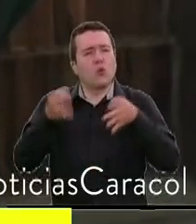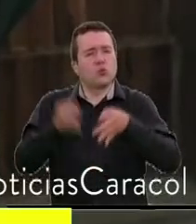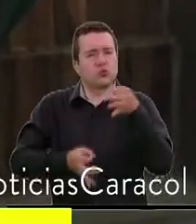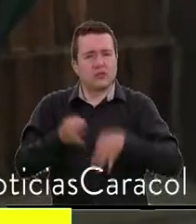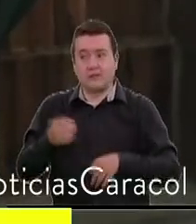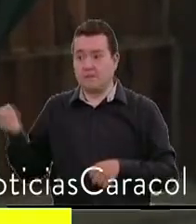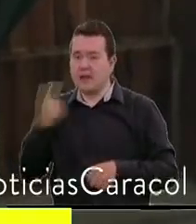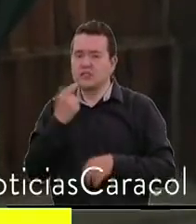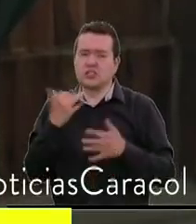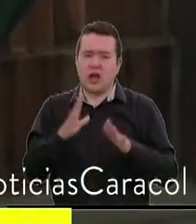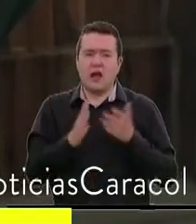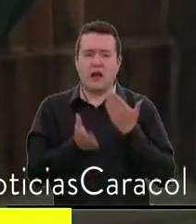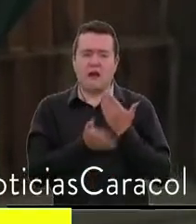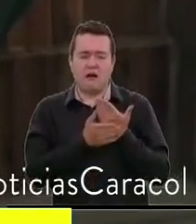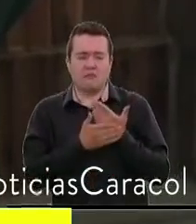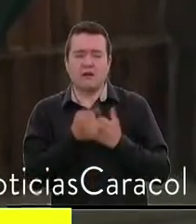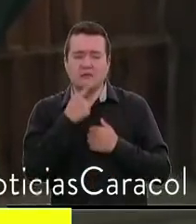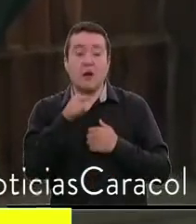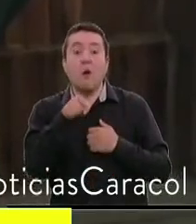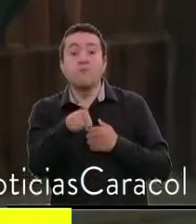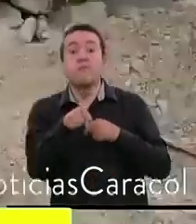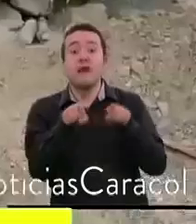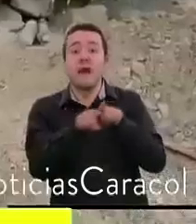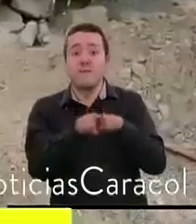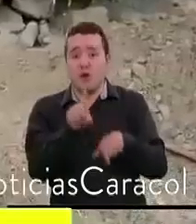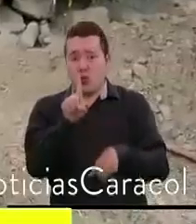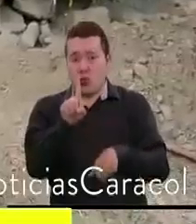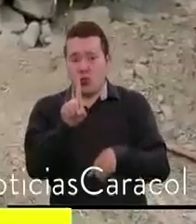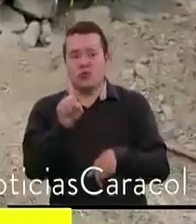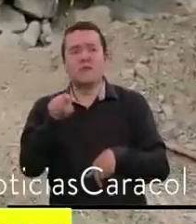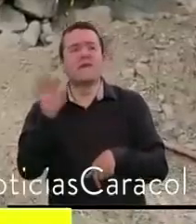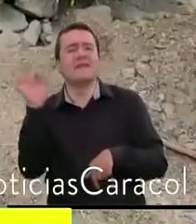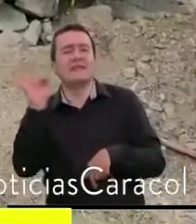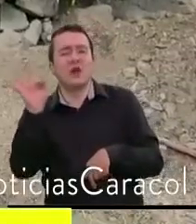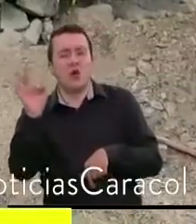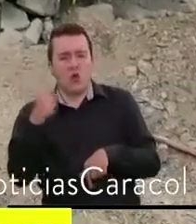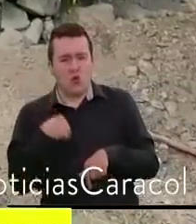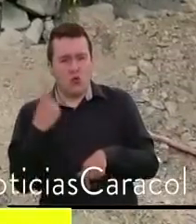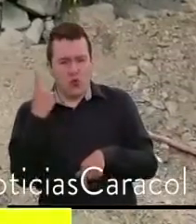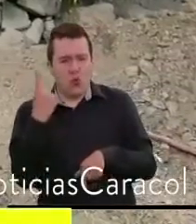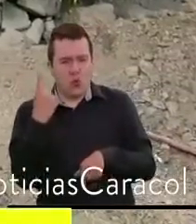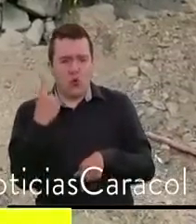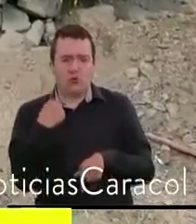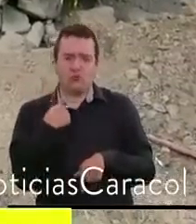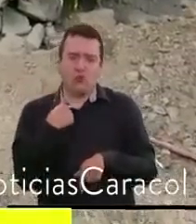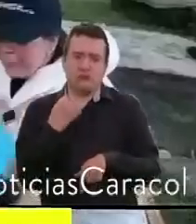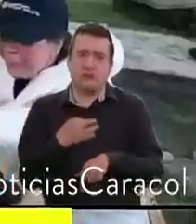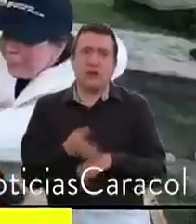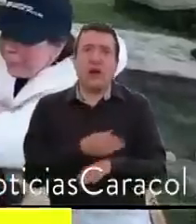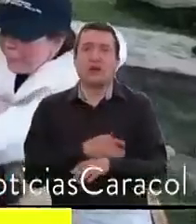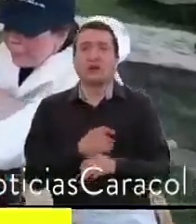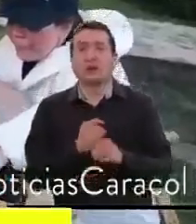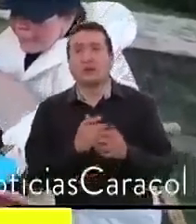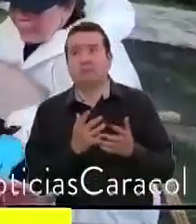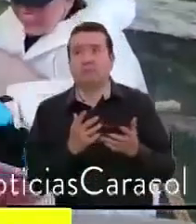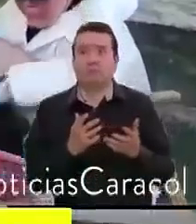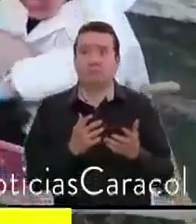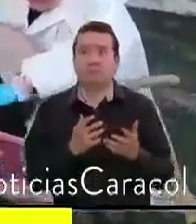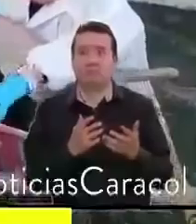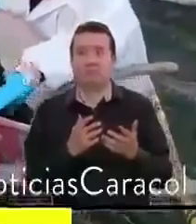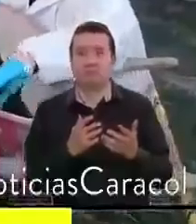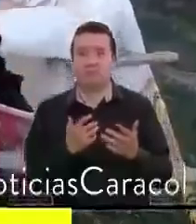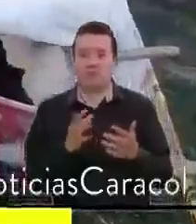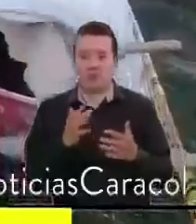entregado uno de mis hermanos y uno de mis tíos. Yo tenía en el entonces aproximadamente